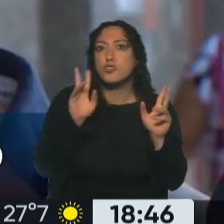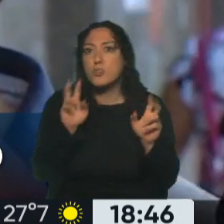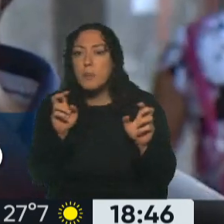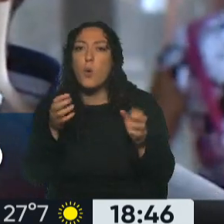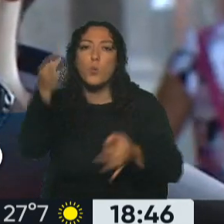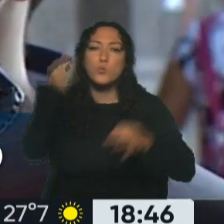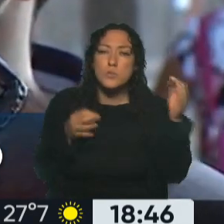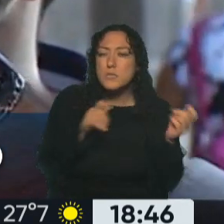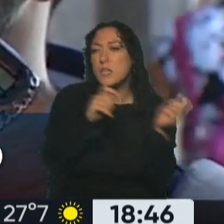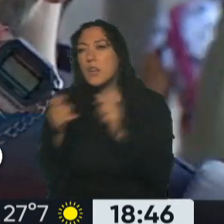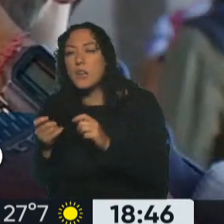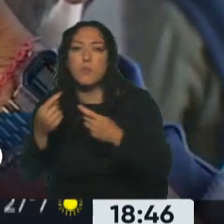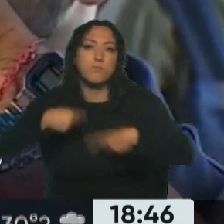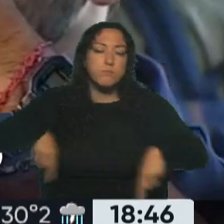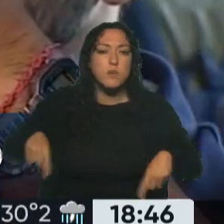acá